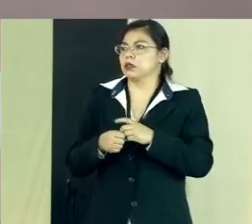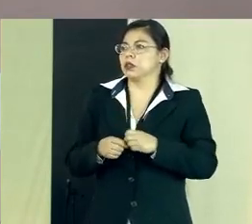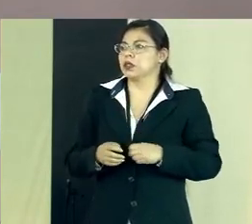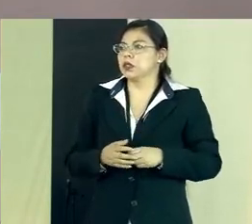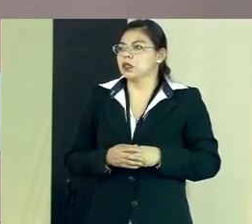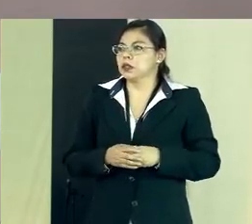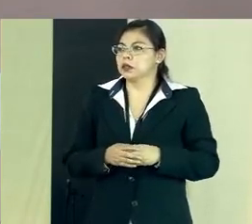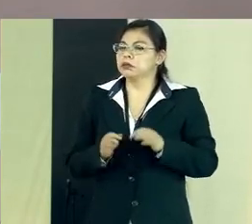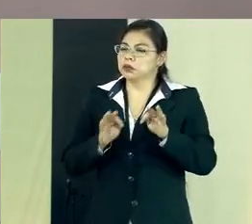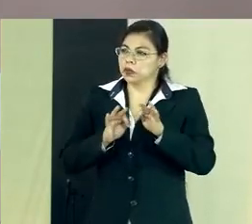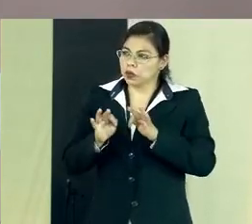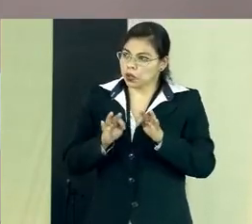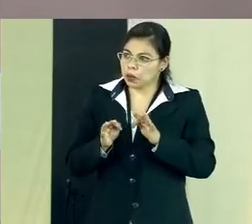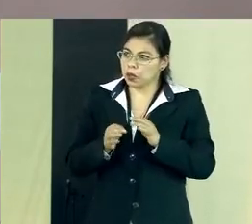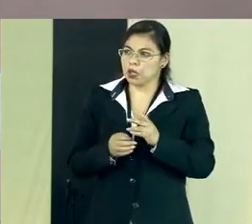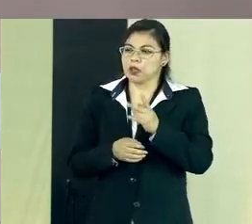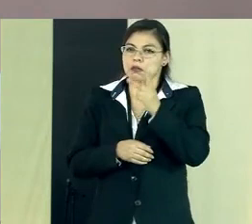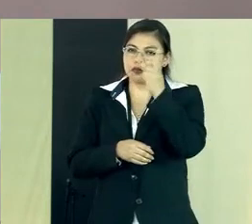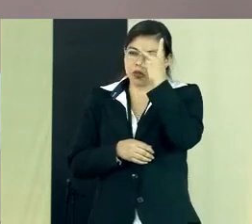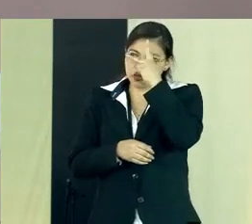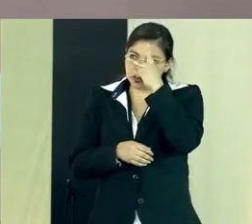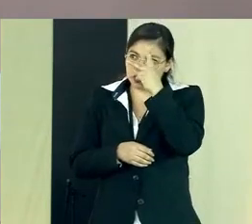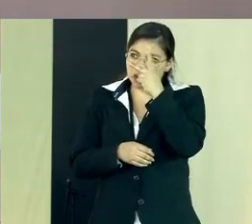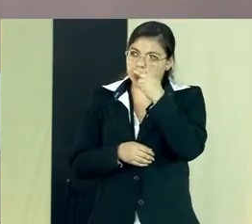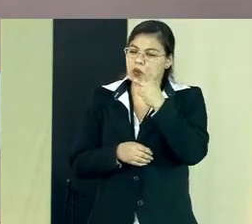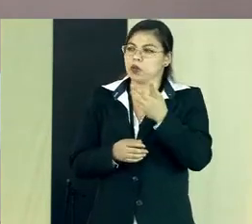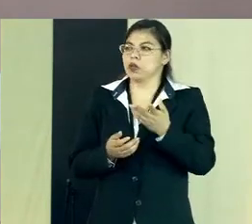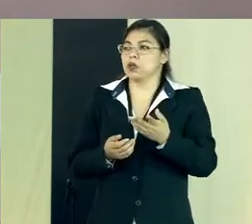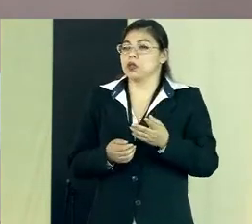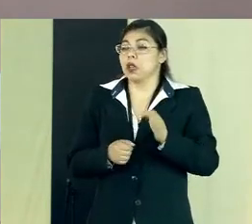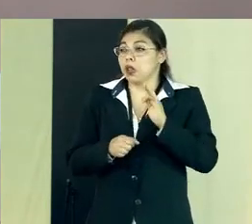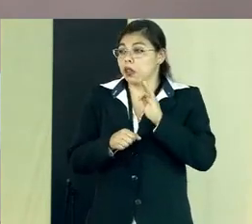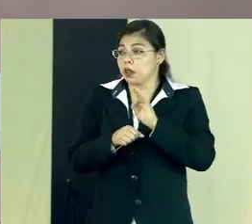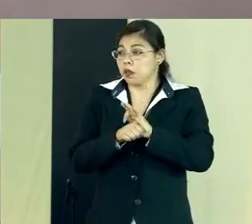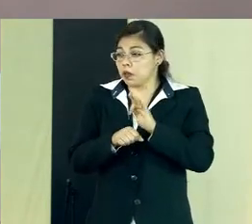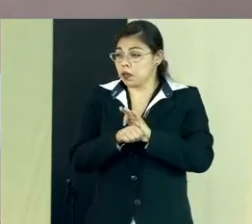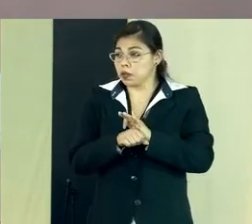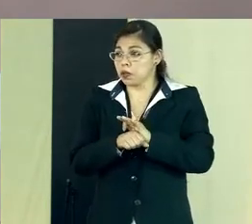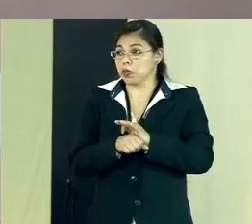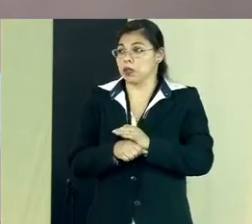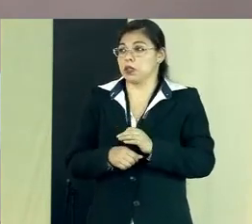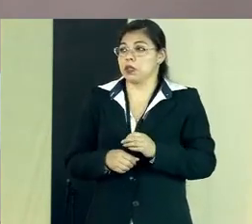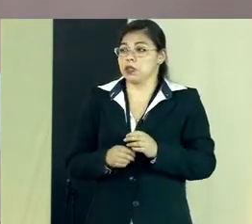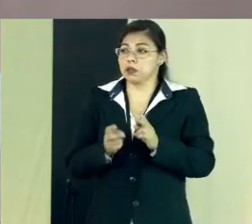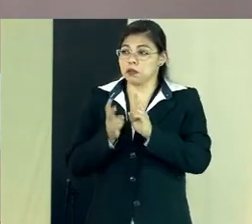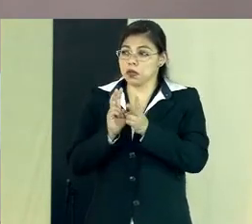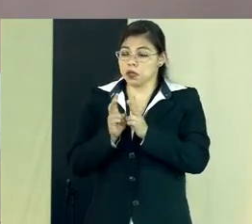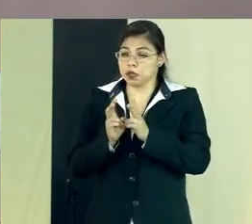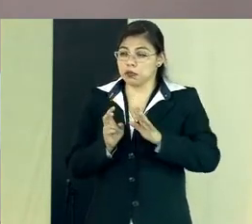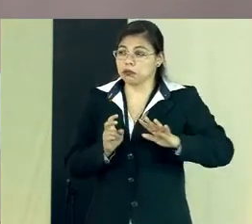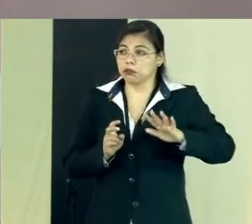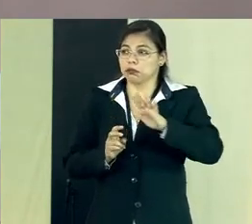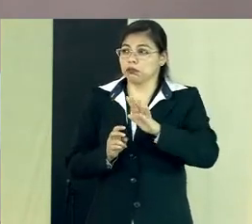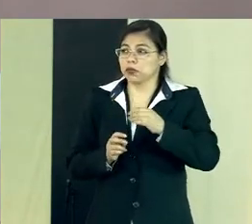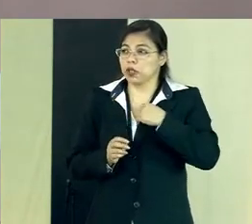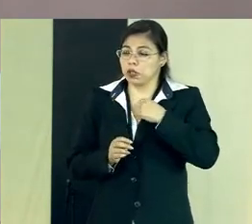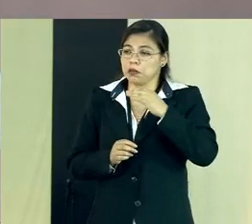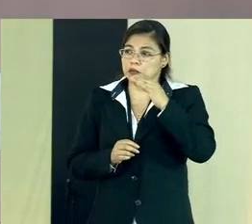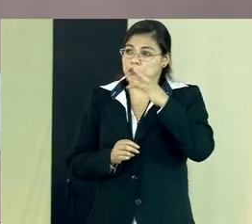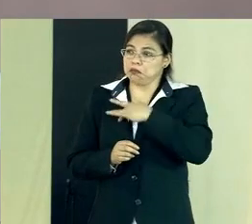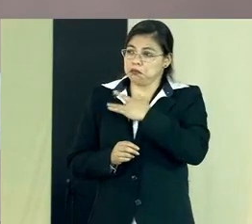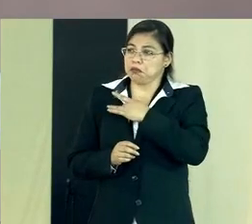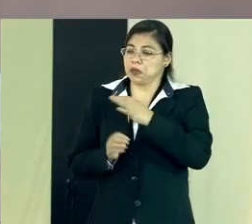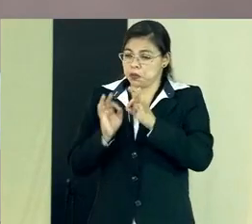sociales y psicólogos diferentes defensores del vecindario me parece crucial que los